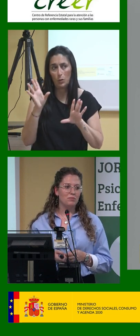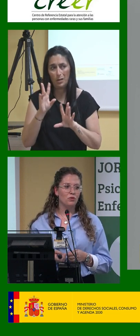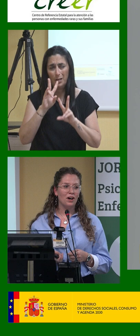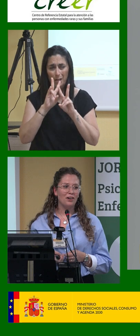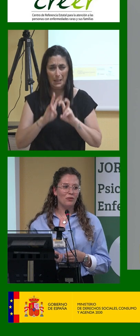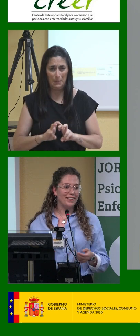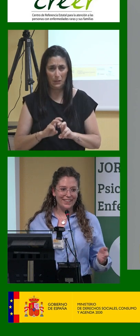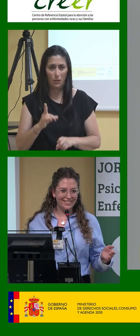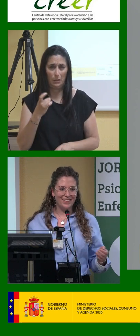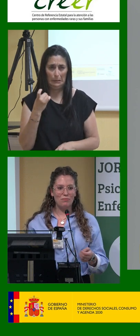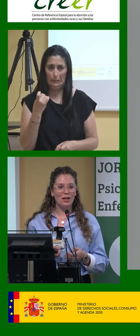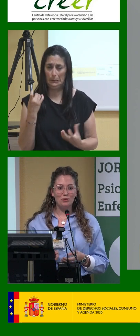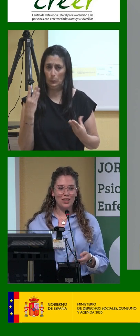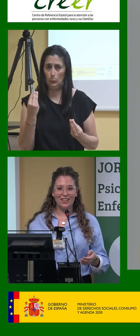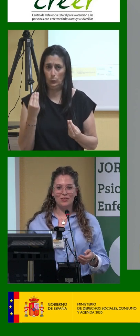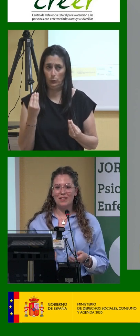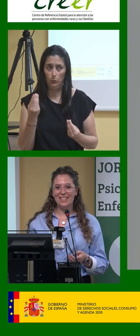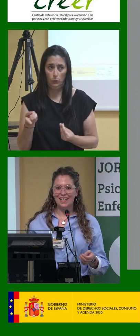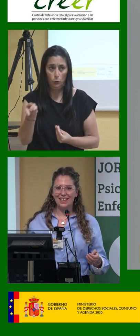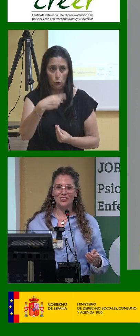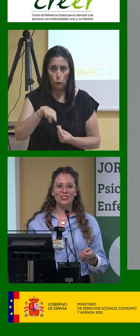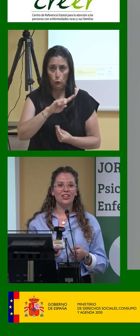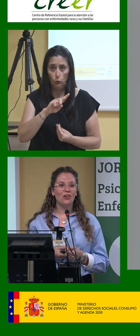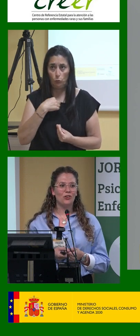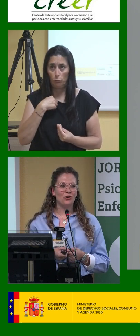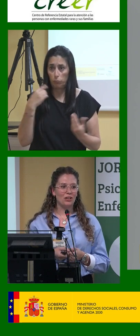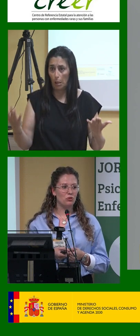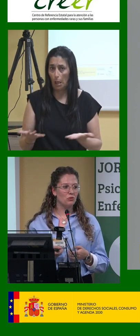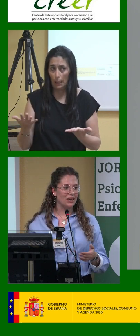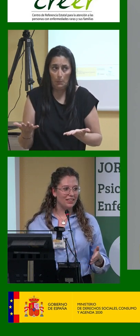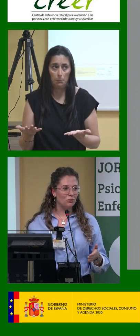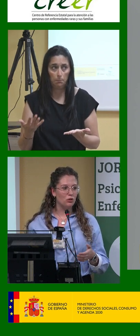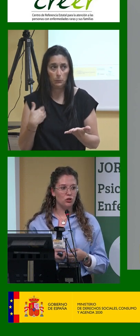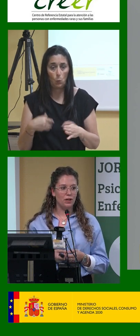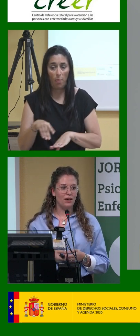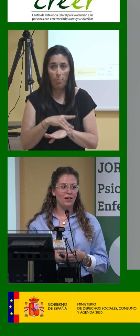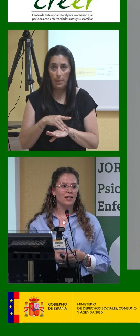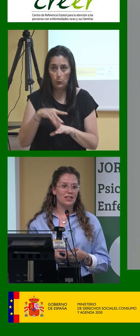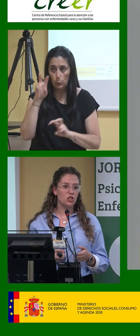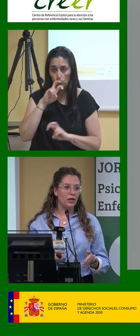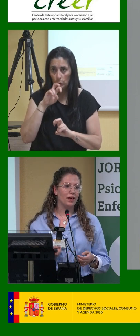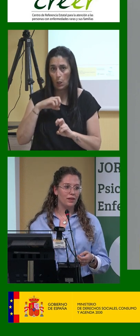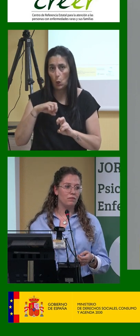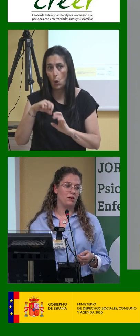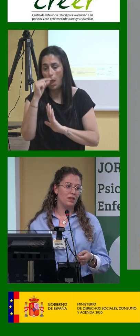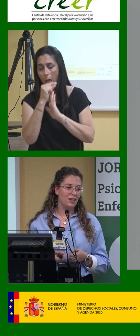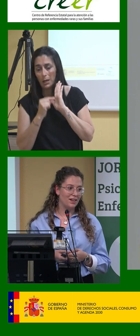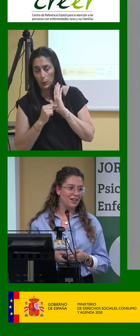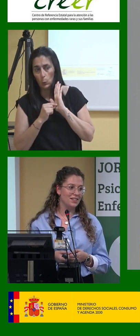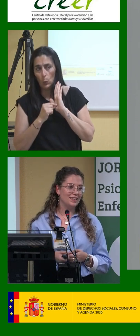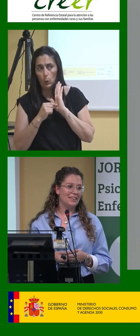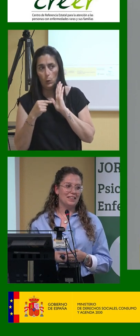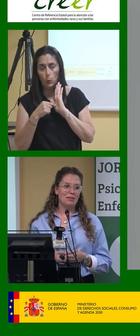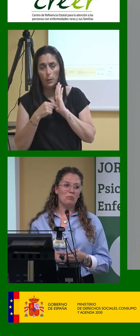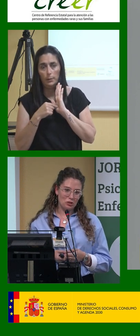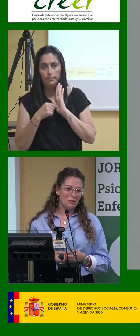Les animo a cualquiera que pueda buscar en una base de datos o que busque un artículo sobre sexualidad y enfermedades